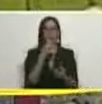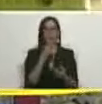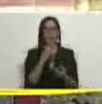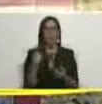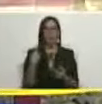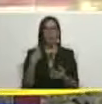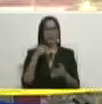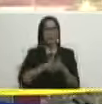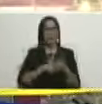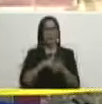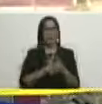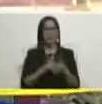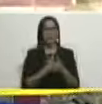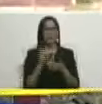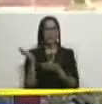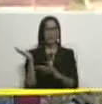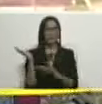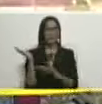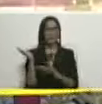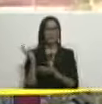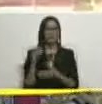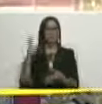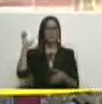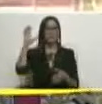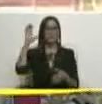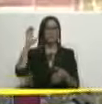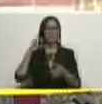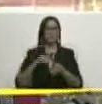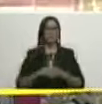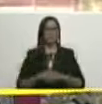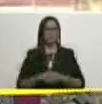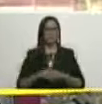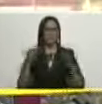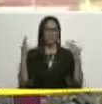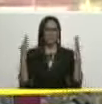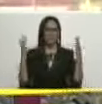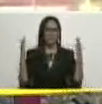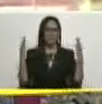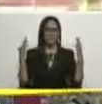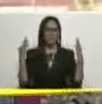primera combatiente de la patria.